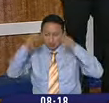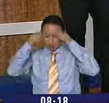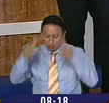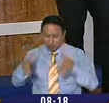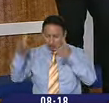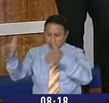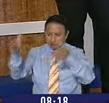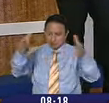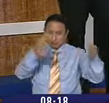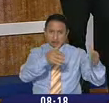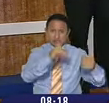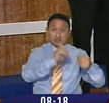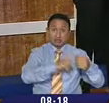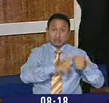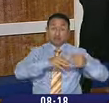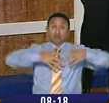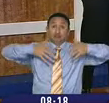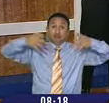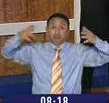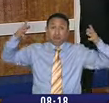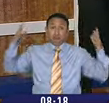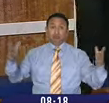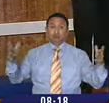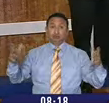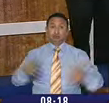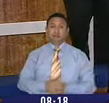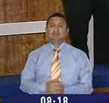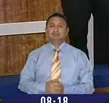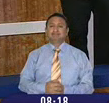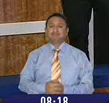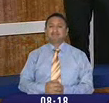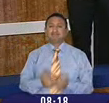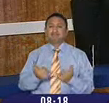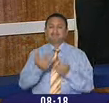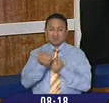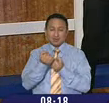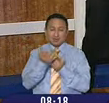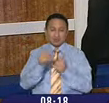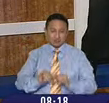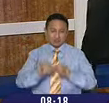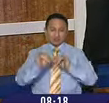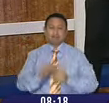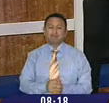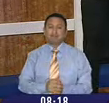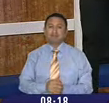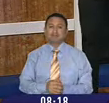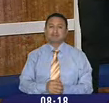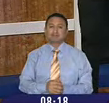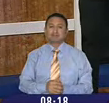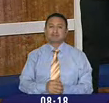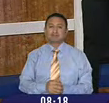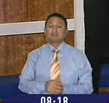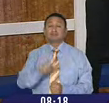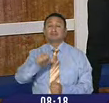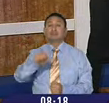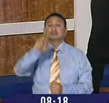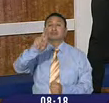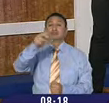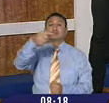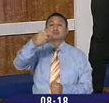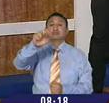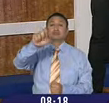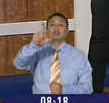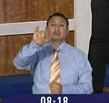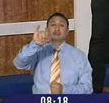vamos, claro. Quito es grande, grande, mi querida. Así es. Vamos con más información. Les contamos que en el sector de la Argelia Media, al